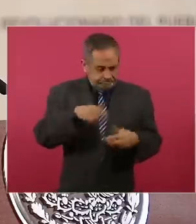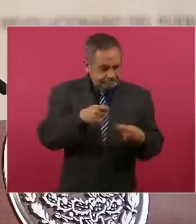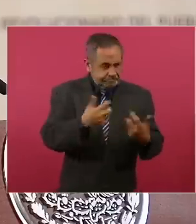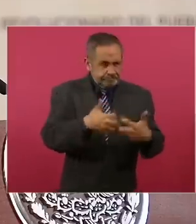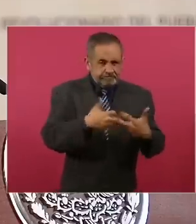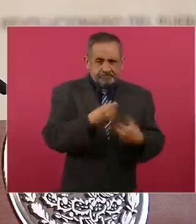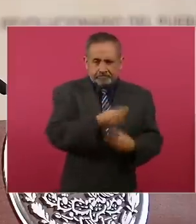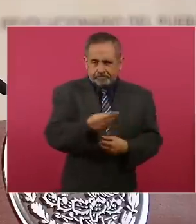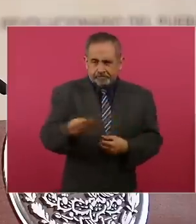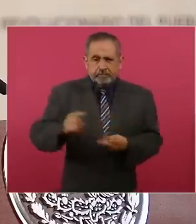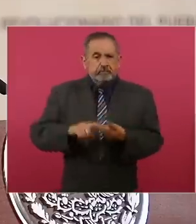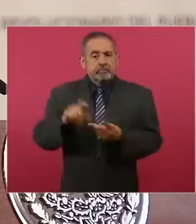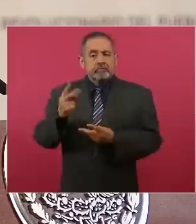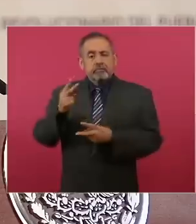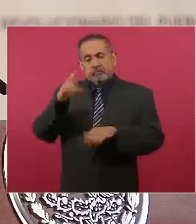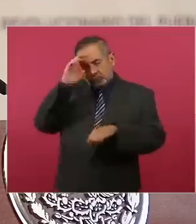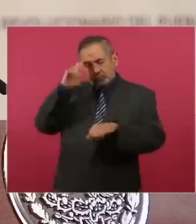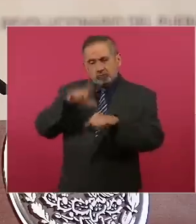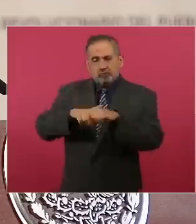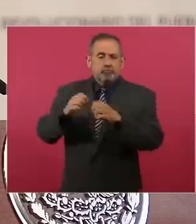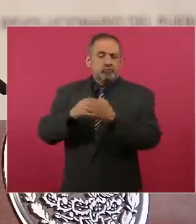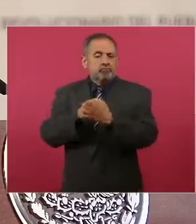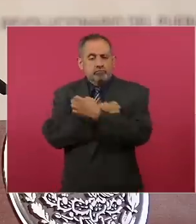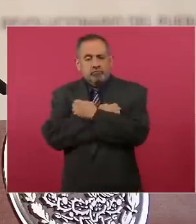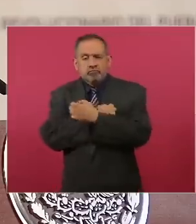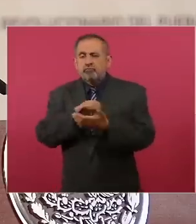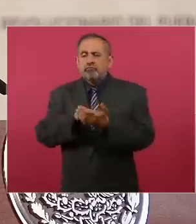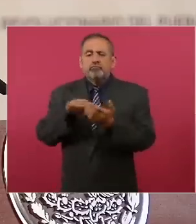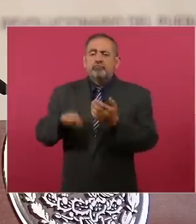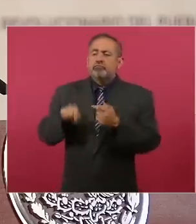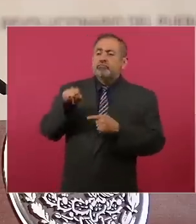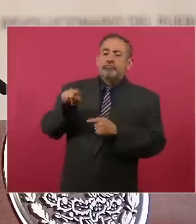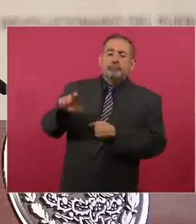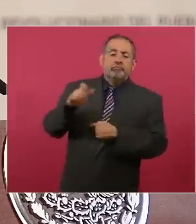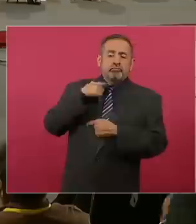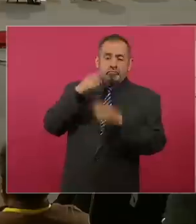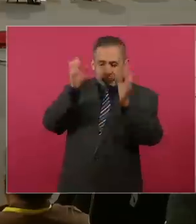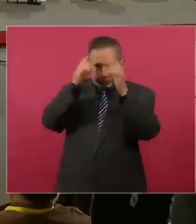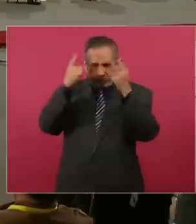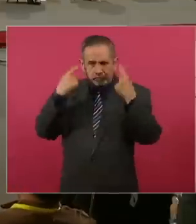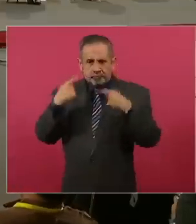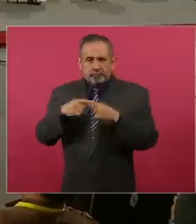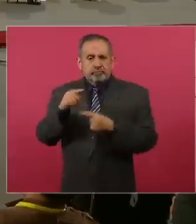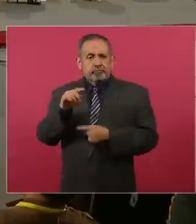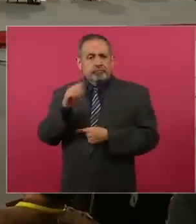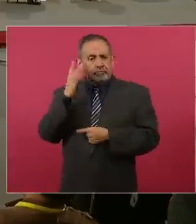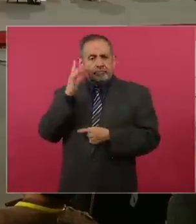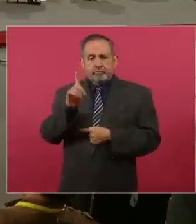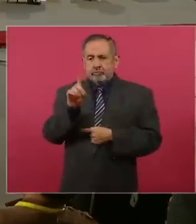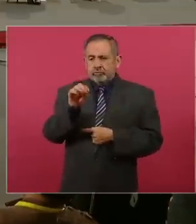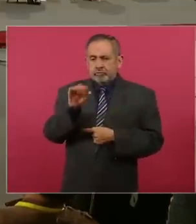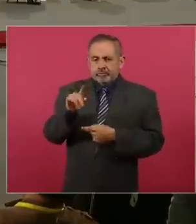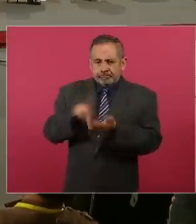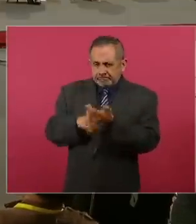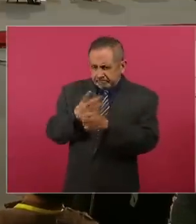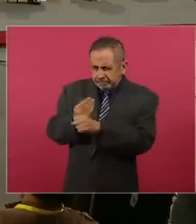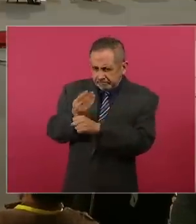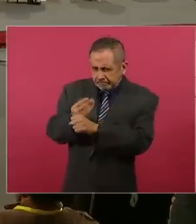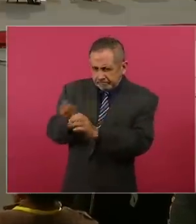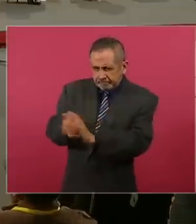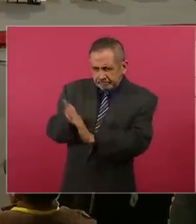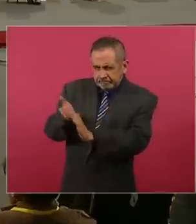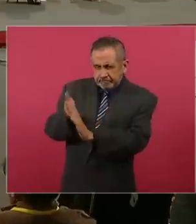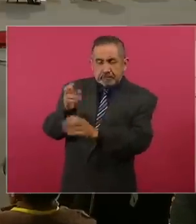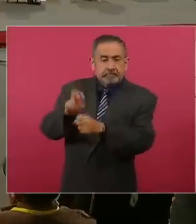obras de infraestructura cultural y educativa, como la restauración del exconvento de Santo Domingo de Guayma, Yucatán, y la rehabilitación